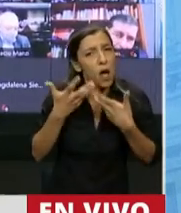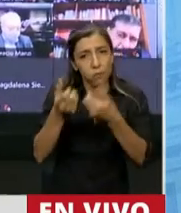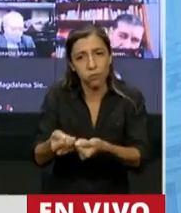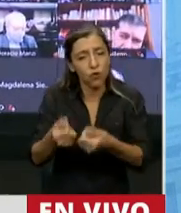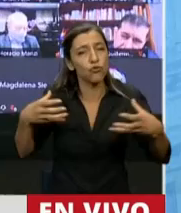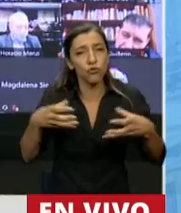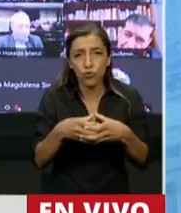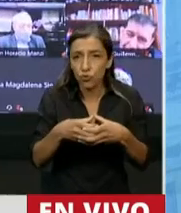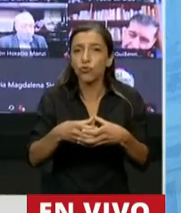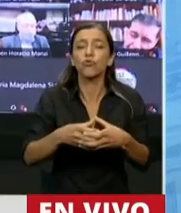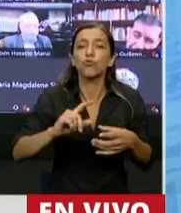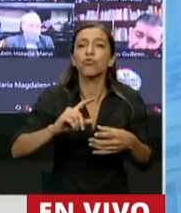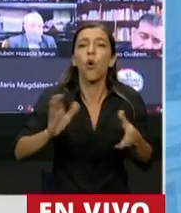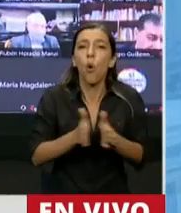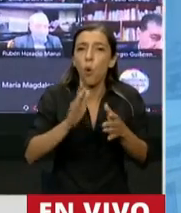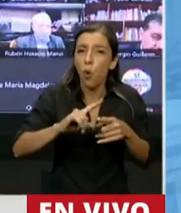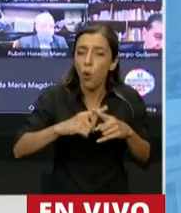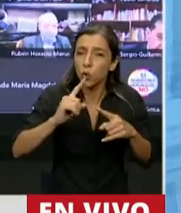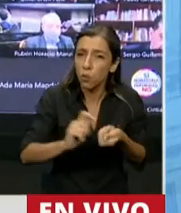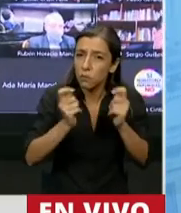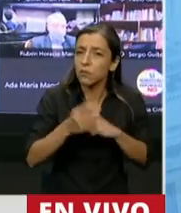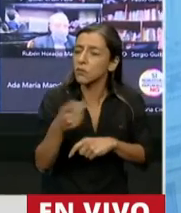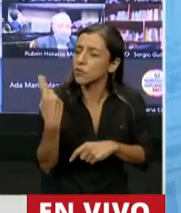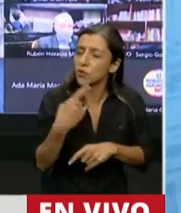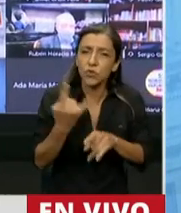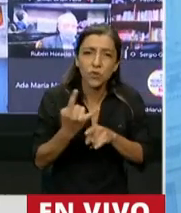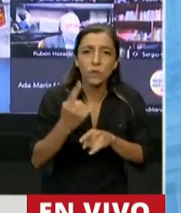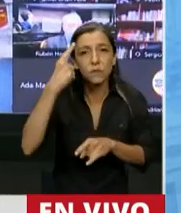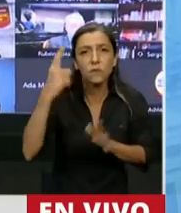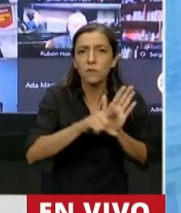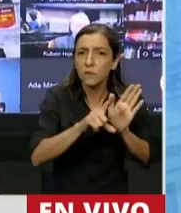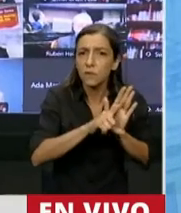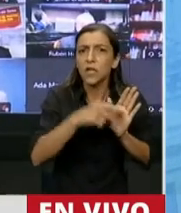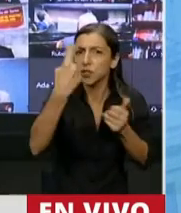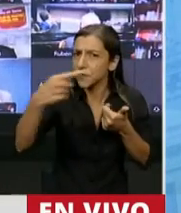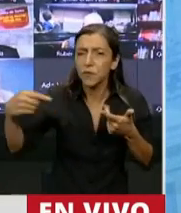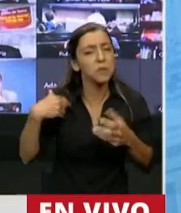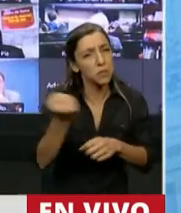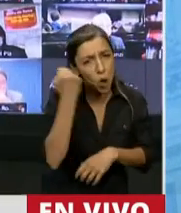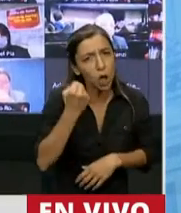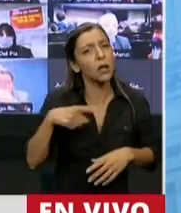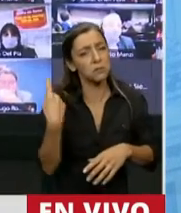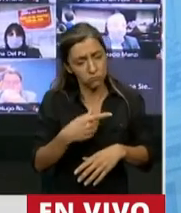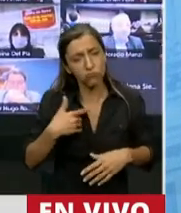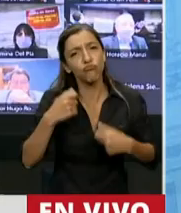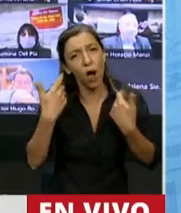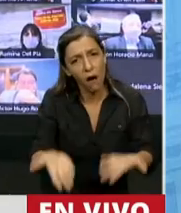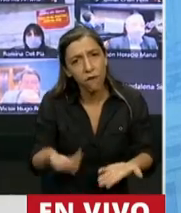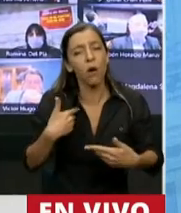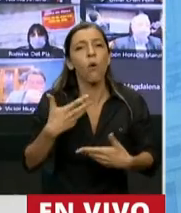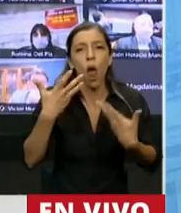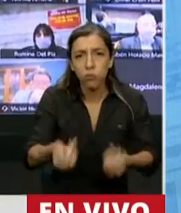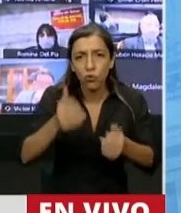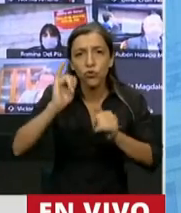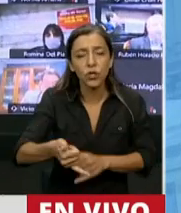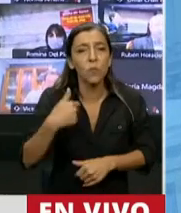en todas las leyes que creímos que eran importantes para el país y para que este gobierno siga adelante pero debemos esperar una